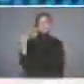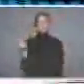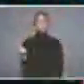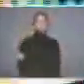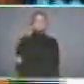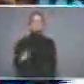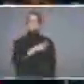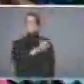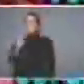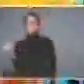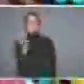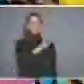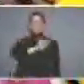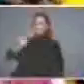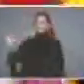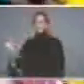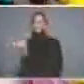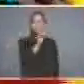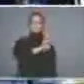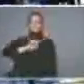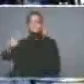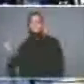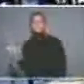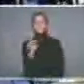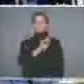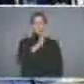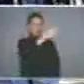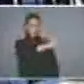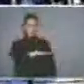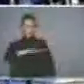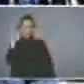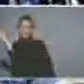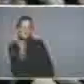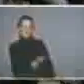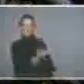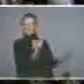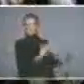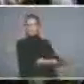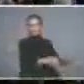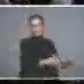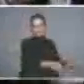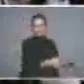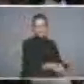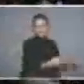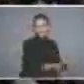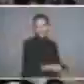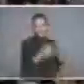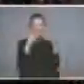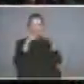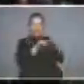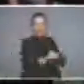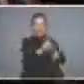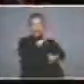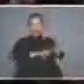ciudad. No, que no lo paguen malos inocentes, ni gritos, ni peleas, ni